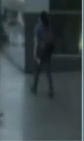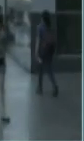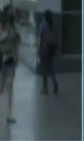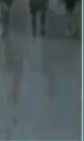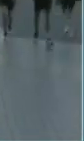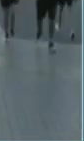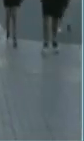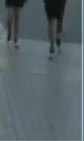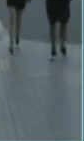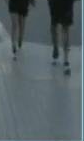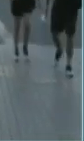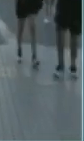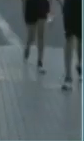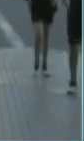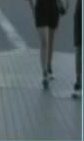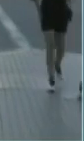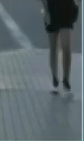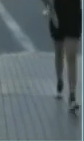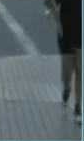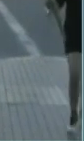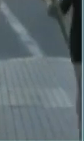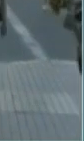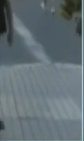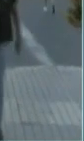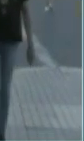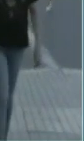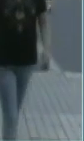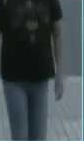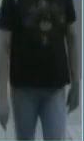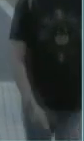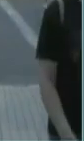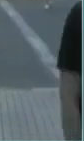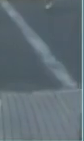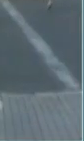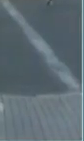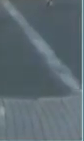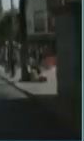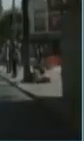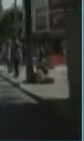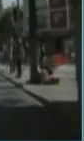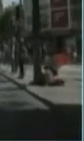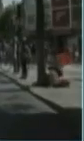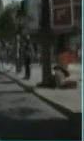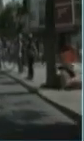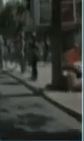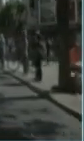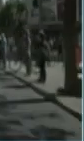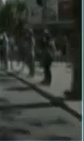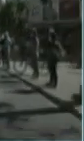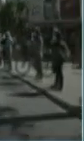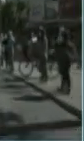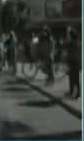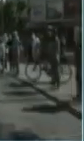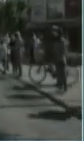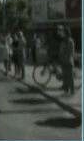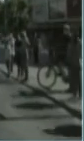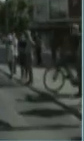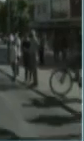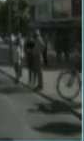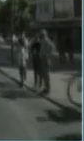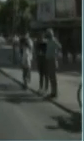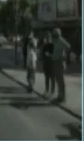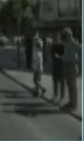en consenso? ¿Finalmente va a salir? ¿Cuál es el camino que tiene que seguir un proyecto de ley de esa magnitud? Sí, yo